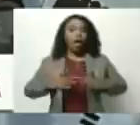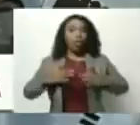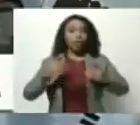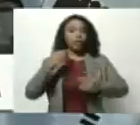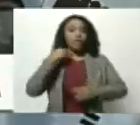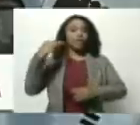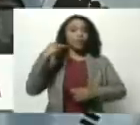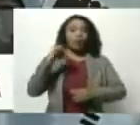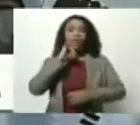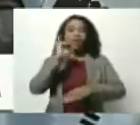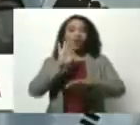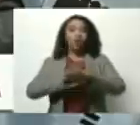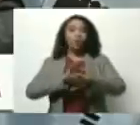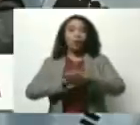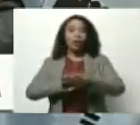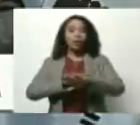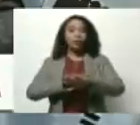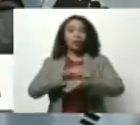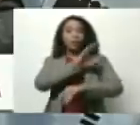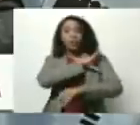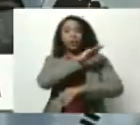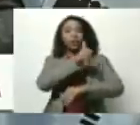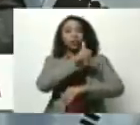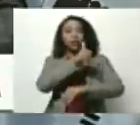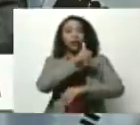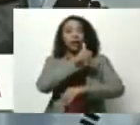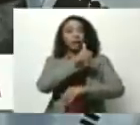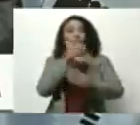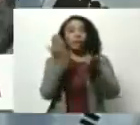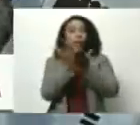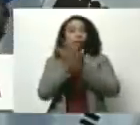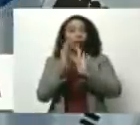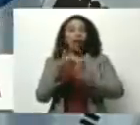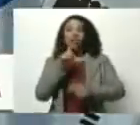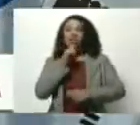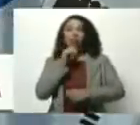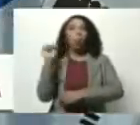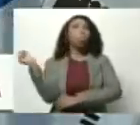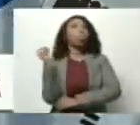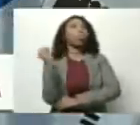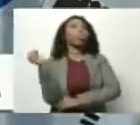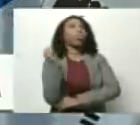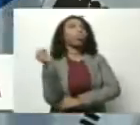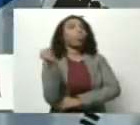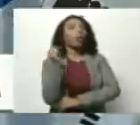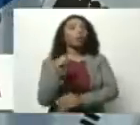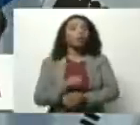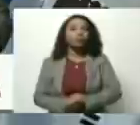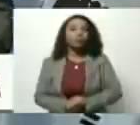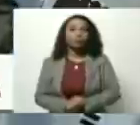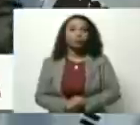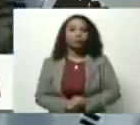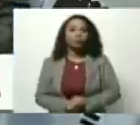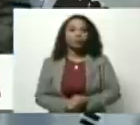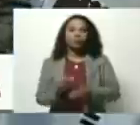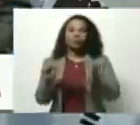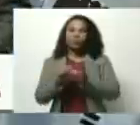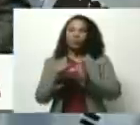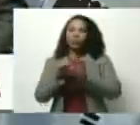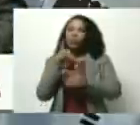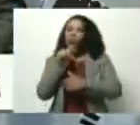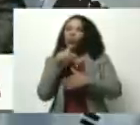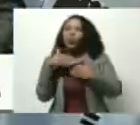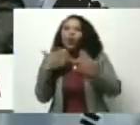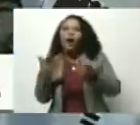el adolescente víctima informó a la directora del colegio, quien hizo caso omiso. ¿Dónde está la ética